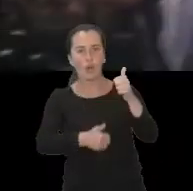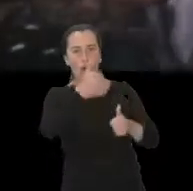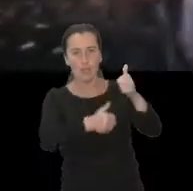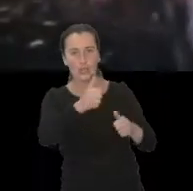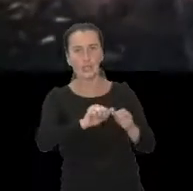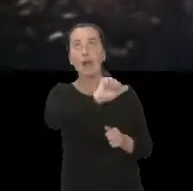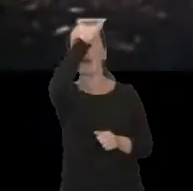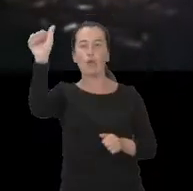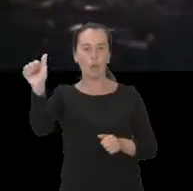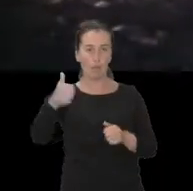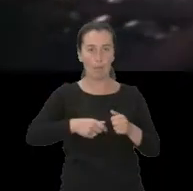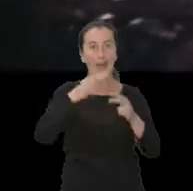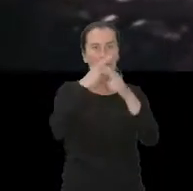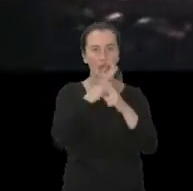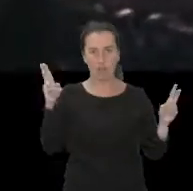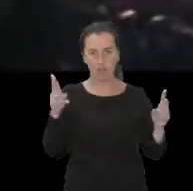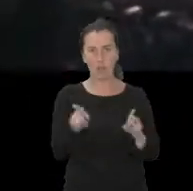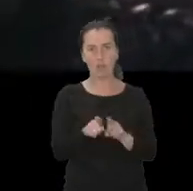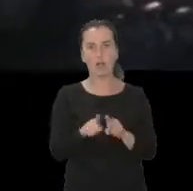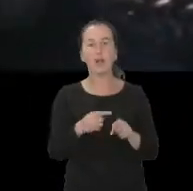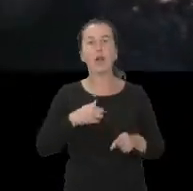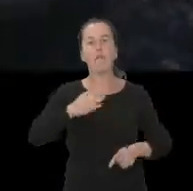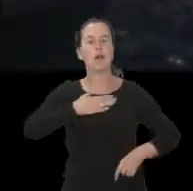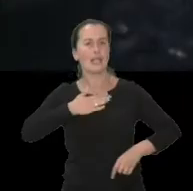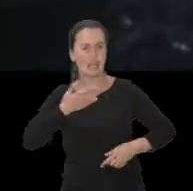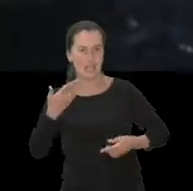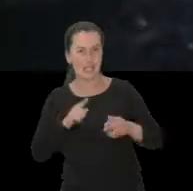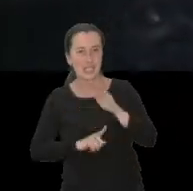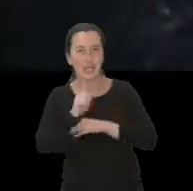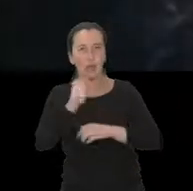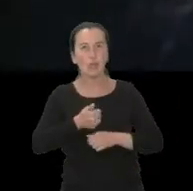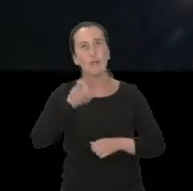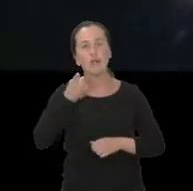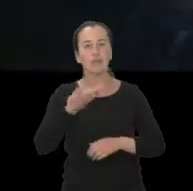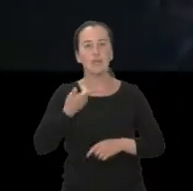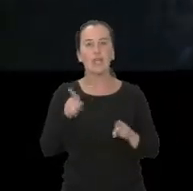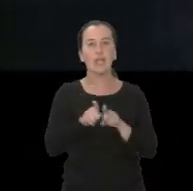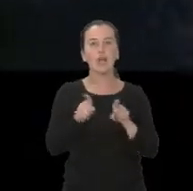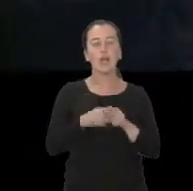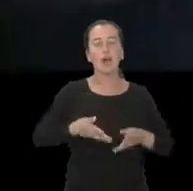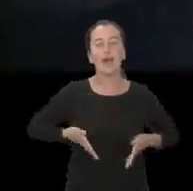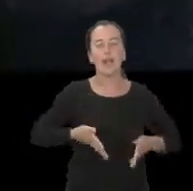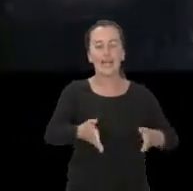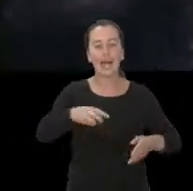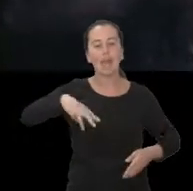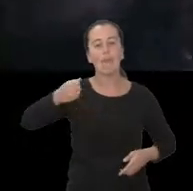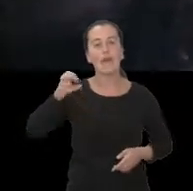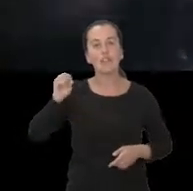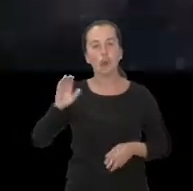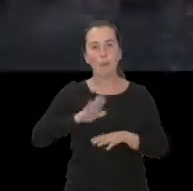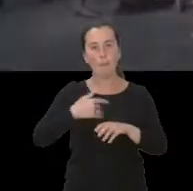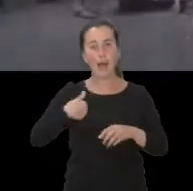mercado internacional. Entre las patentes más relevantes se encuentran el llamado canal Masó